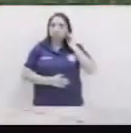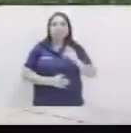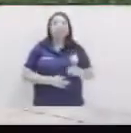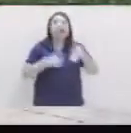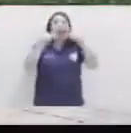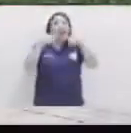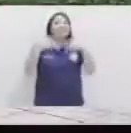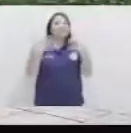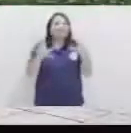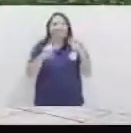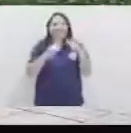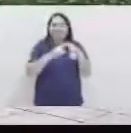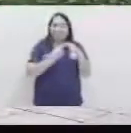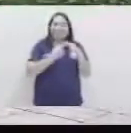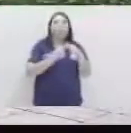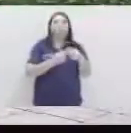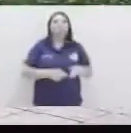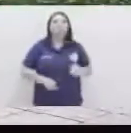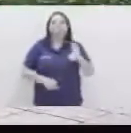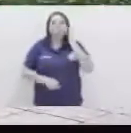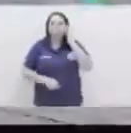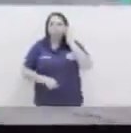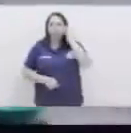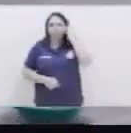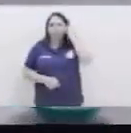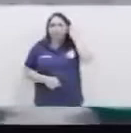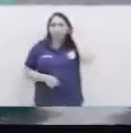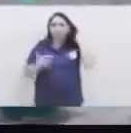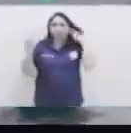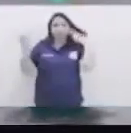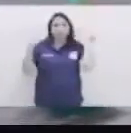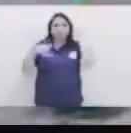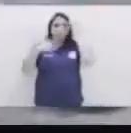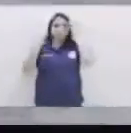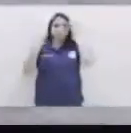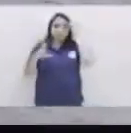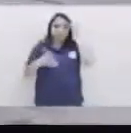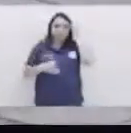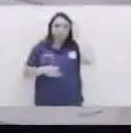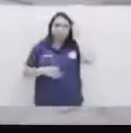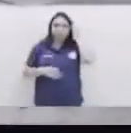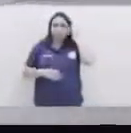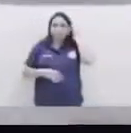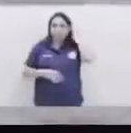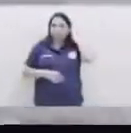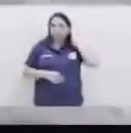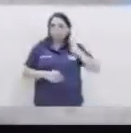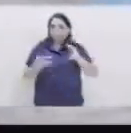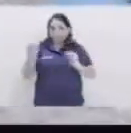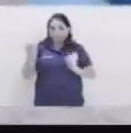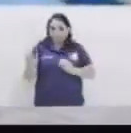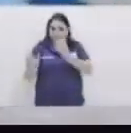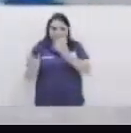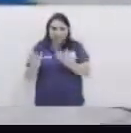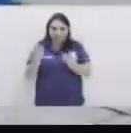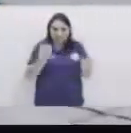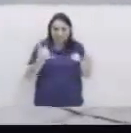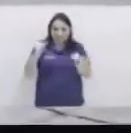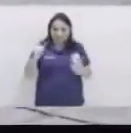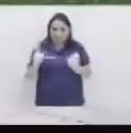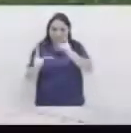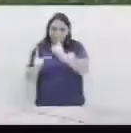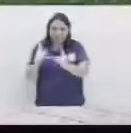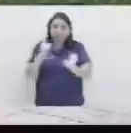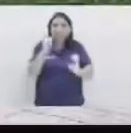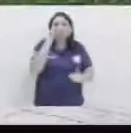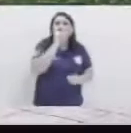Vamos a iniciar. Como se dan cuenta, aquí está ya colocado el material. Entonces, si tú no tienes